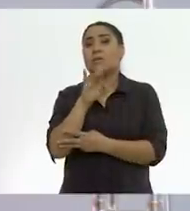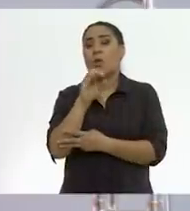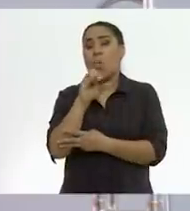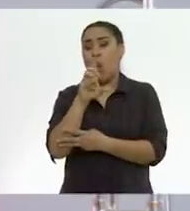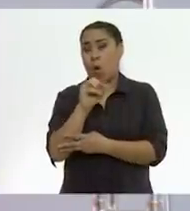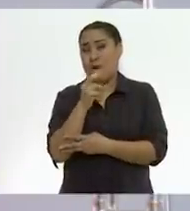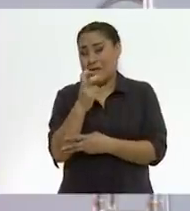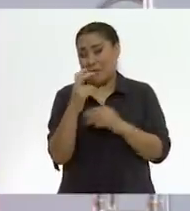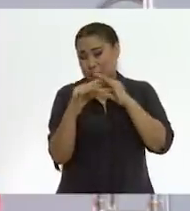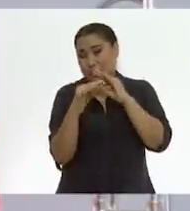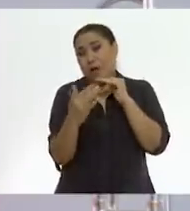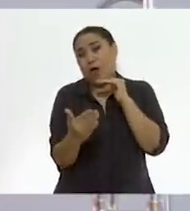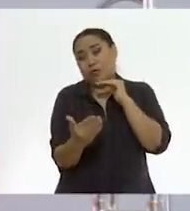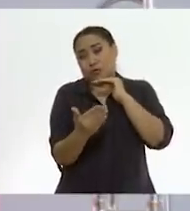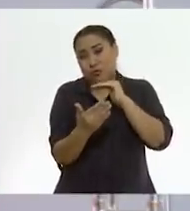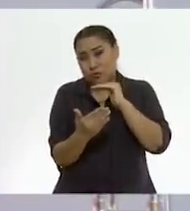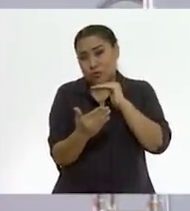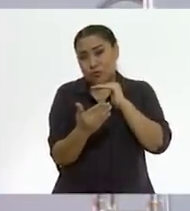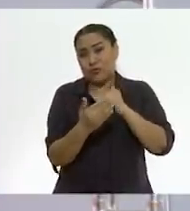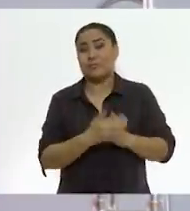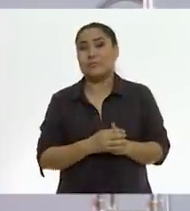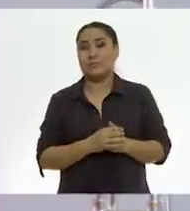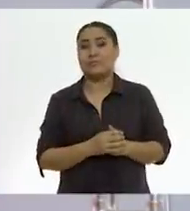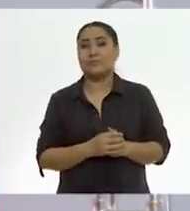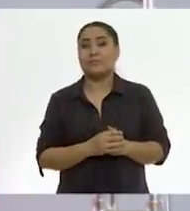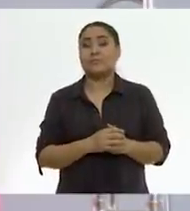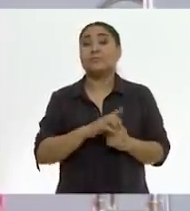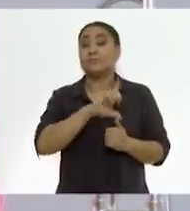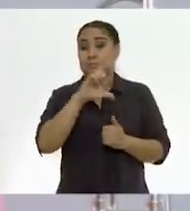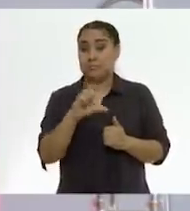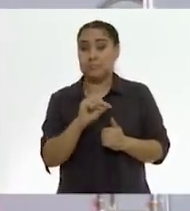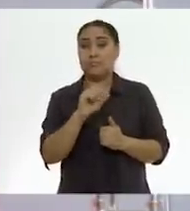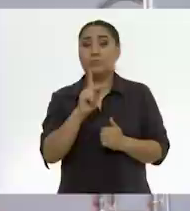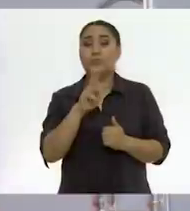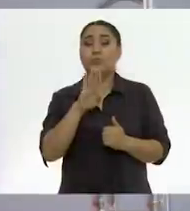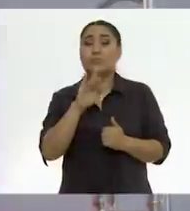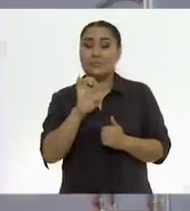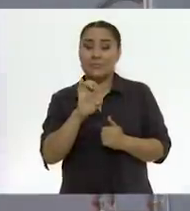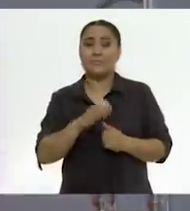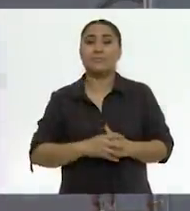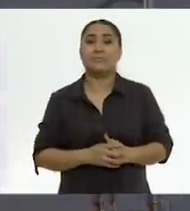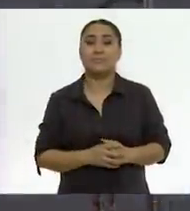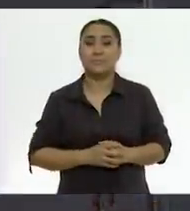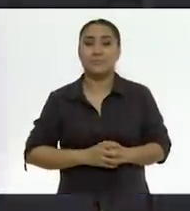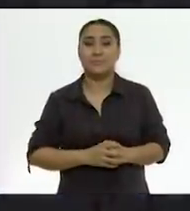una trompeta más pequeña, en la y en si bemol, y el bugle en si bemol.